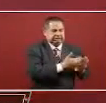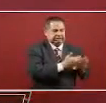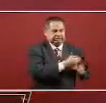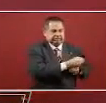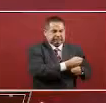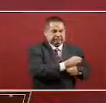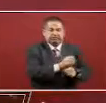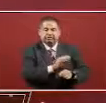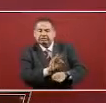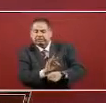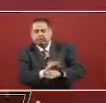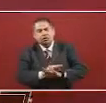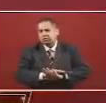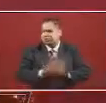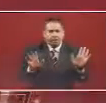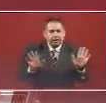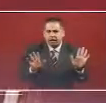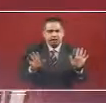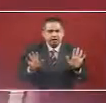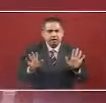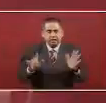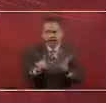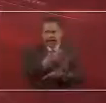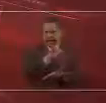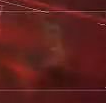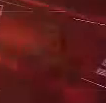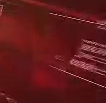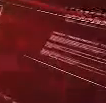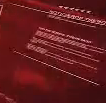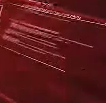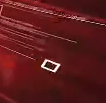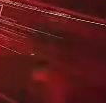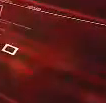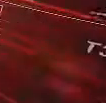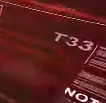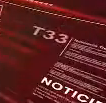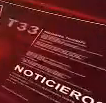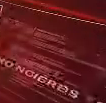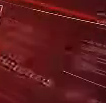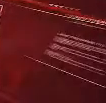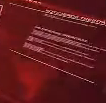Vamos a aplicar la ley por parejo.